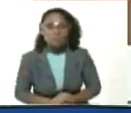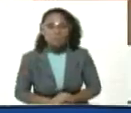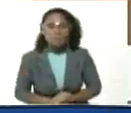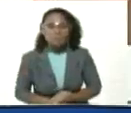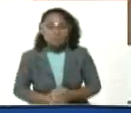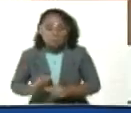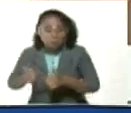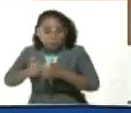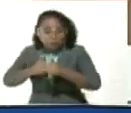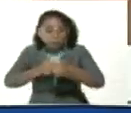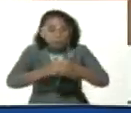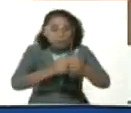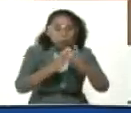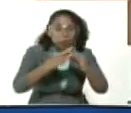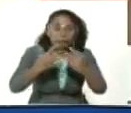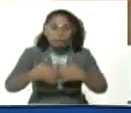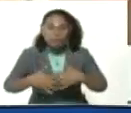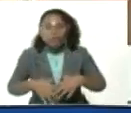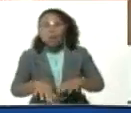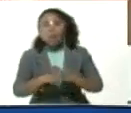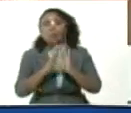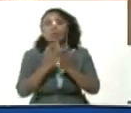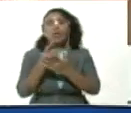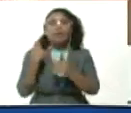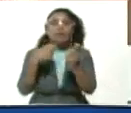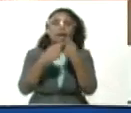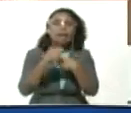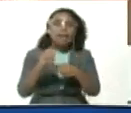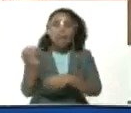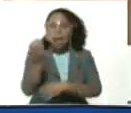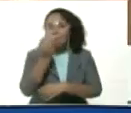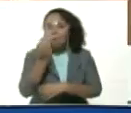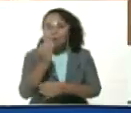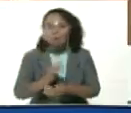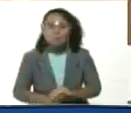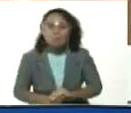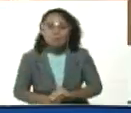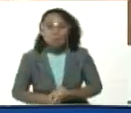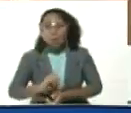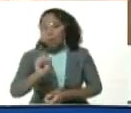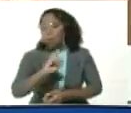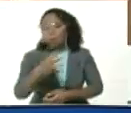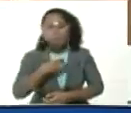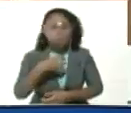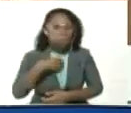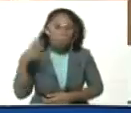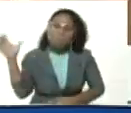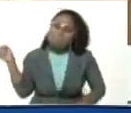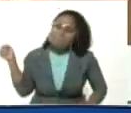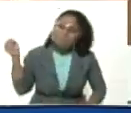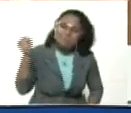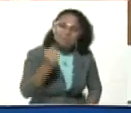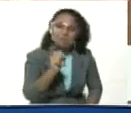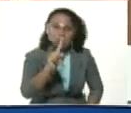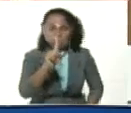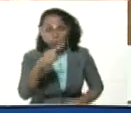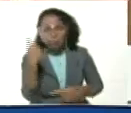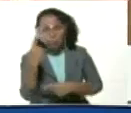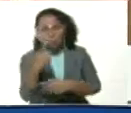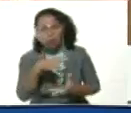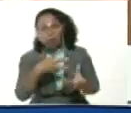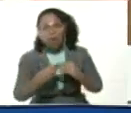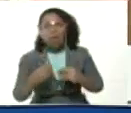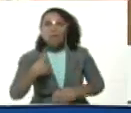Persiguieron a todas las empresas que en el mundo nos vendían alimentos. No pudimos traer ni un solo CLAP. ¿Y qué dije